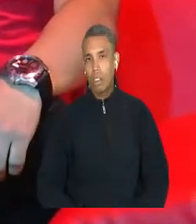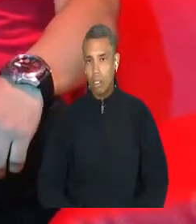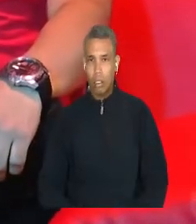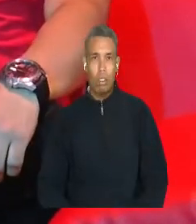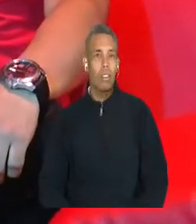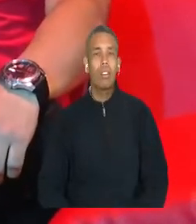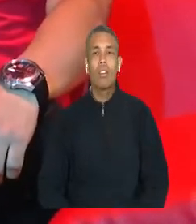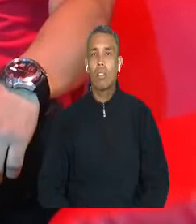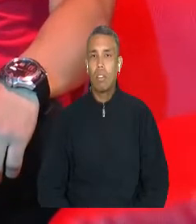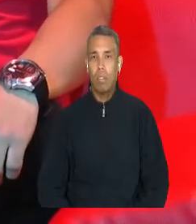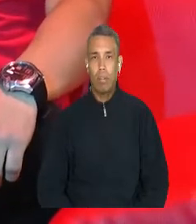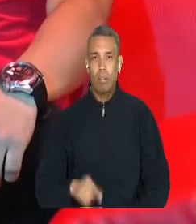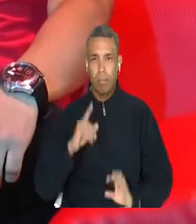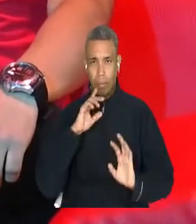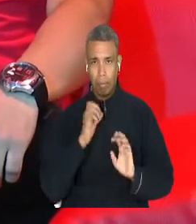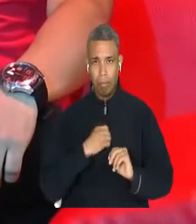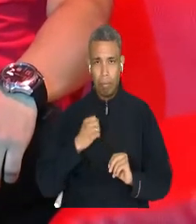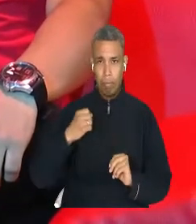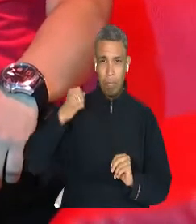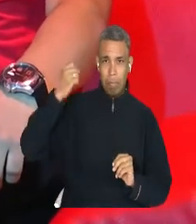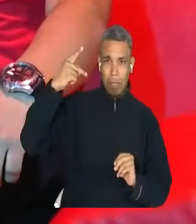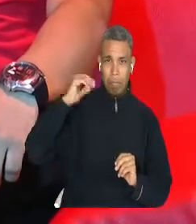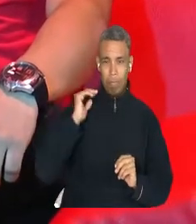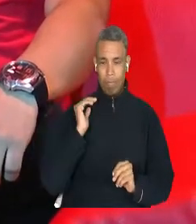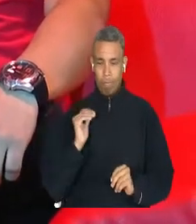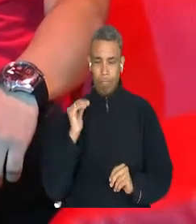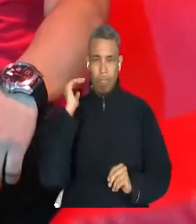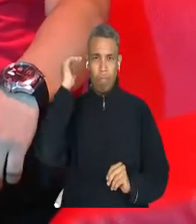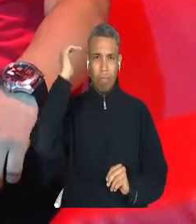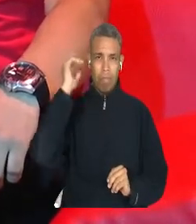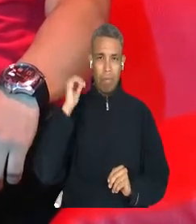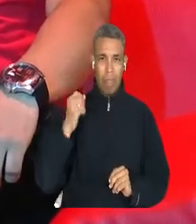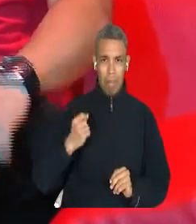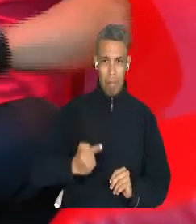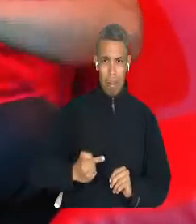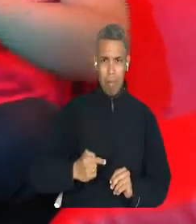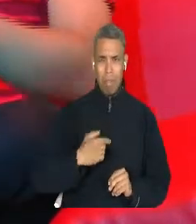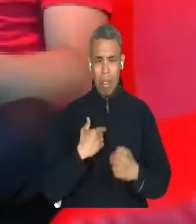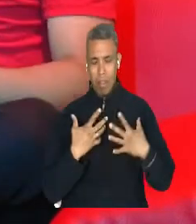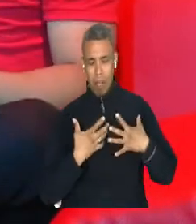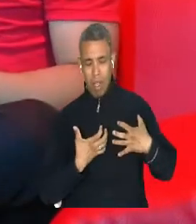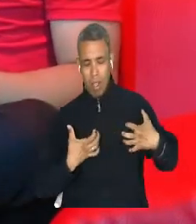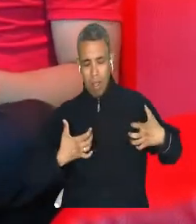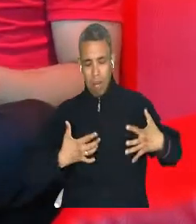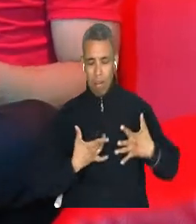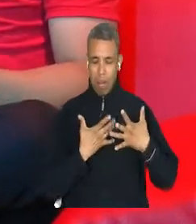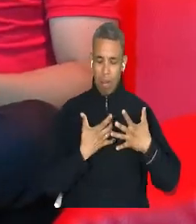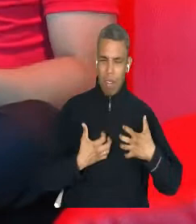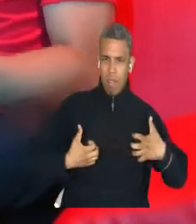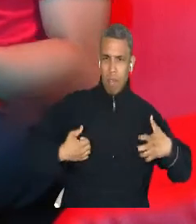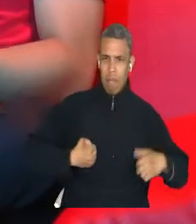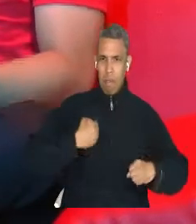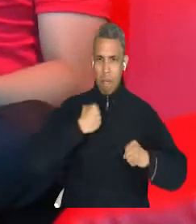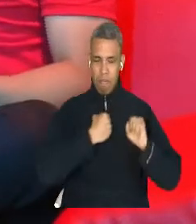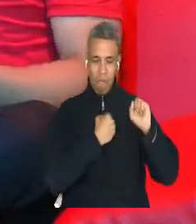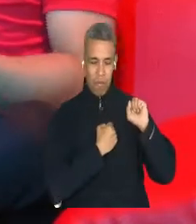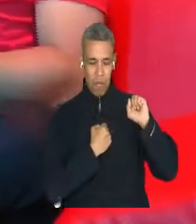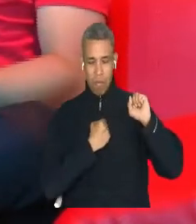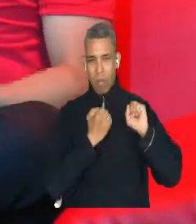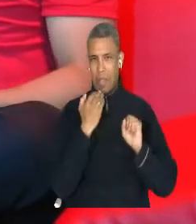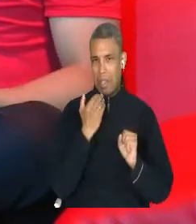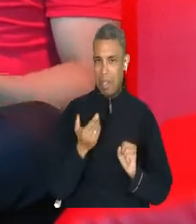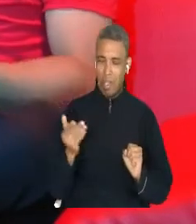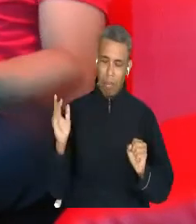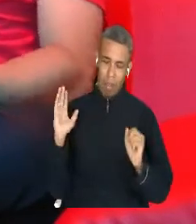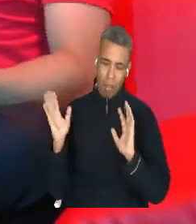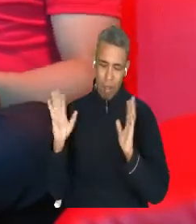que todo en el primer piso es un ambiente más que todo como chévere, vallenatero, que quiere se sienta una persona a hablar con la otra,